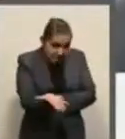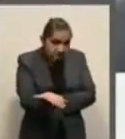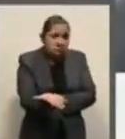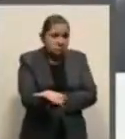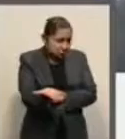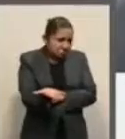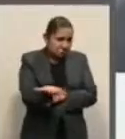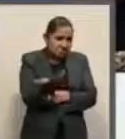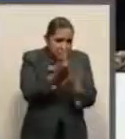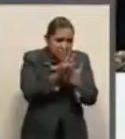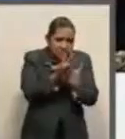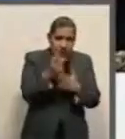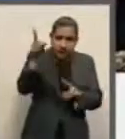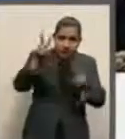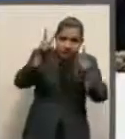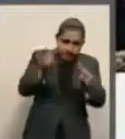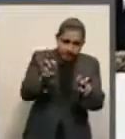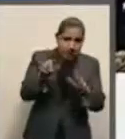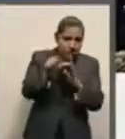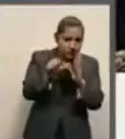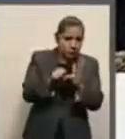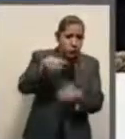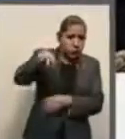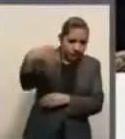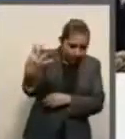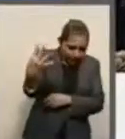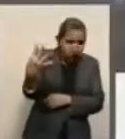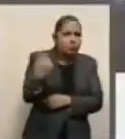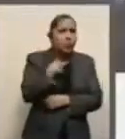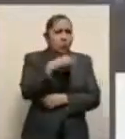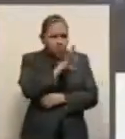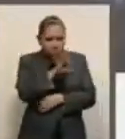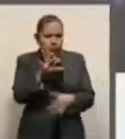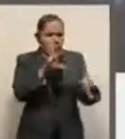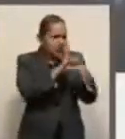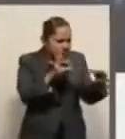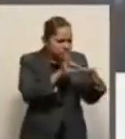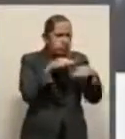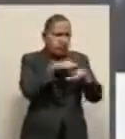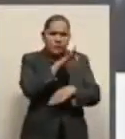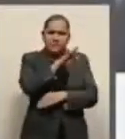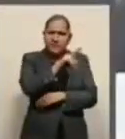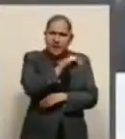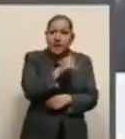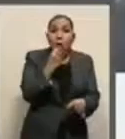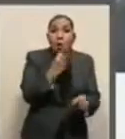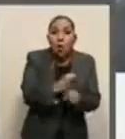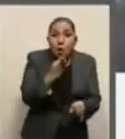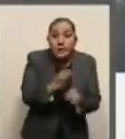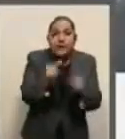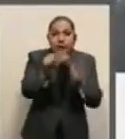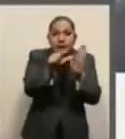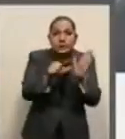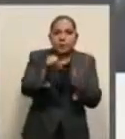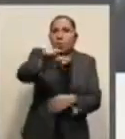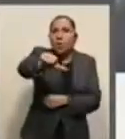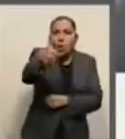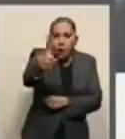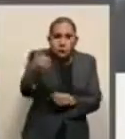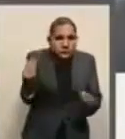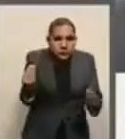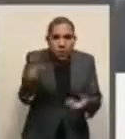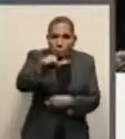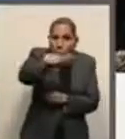cuando toque el 14 hablamos de las fiscalías las unas y las otras ahorita estamos en el 11 que es la